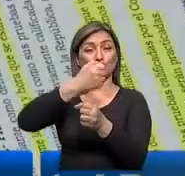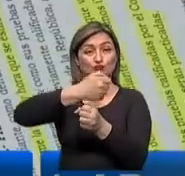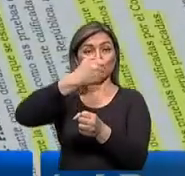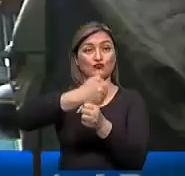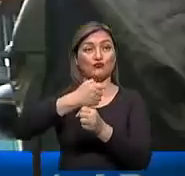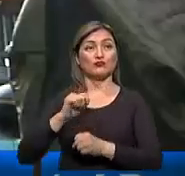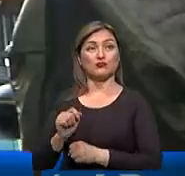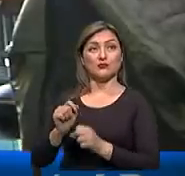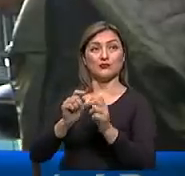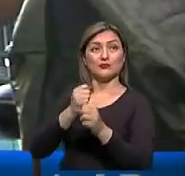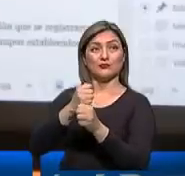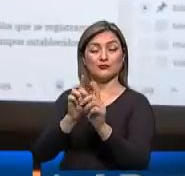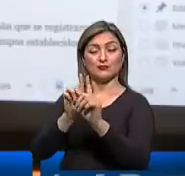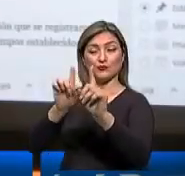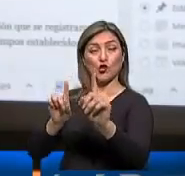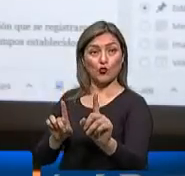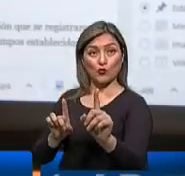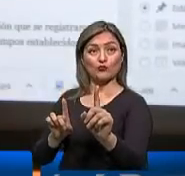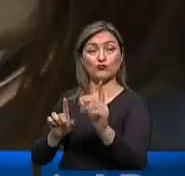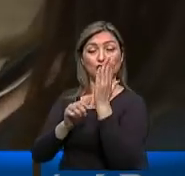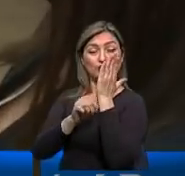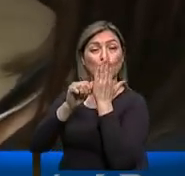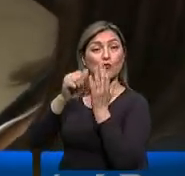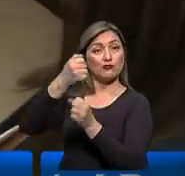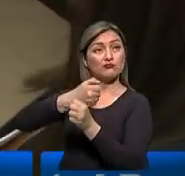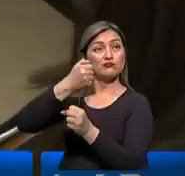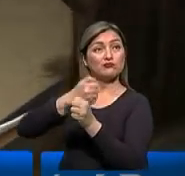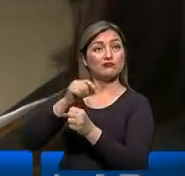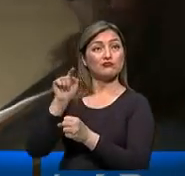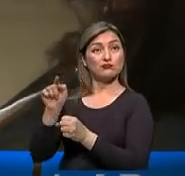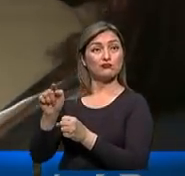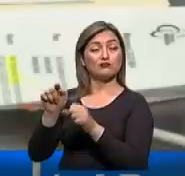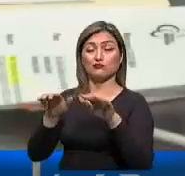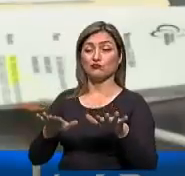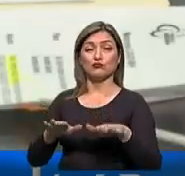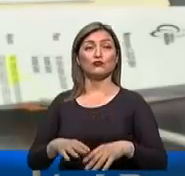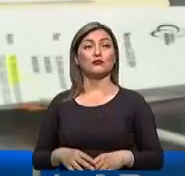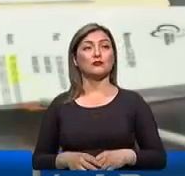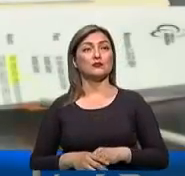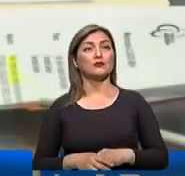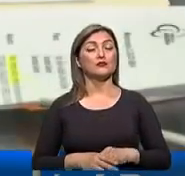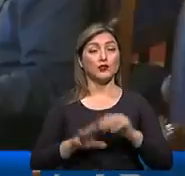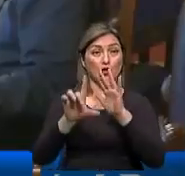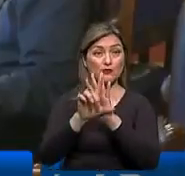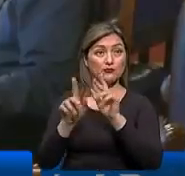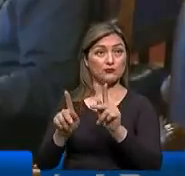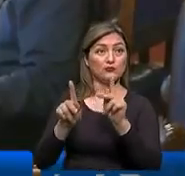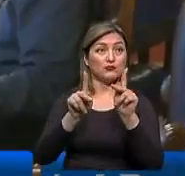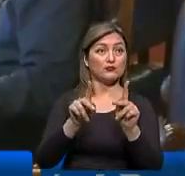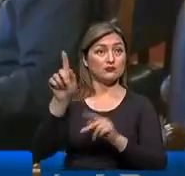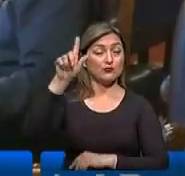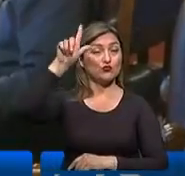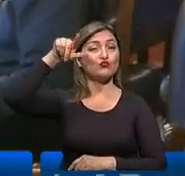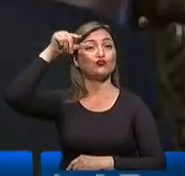es el teletrabajo y es uno de los aspectos que, según el ministro Patricio Donoso, llegó para quedarse. Por esto, en la ley que prepara el